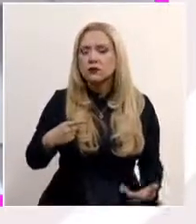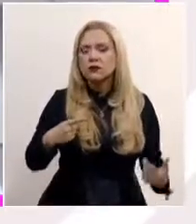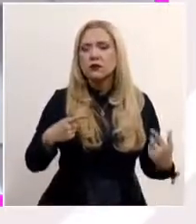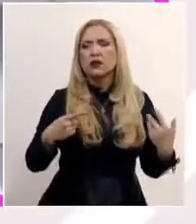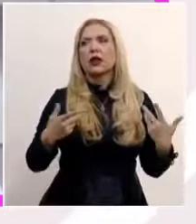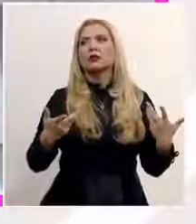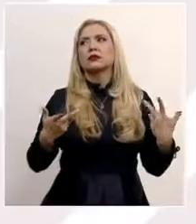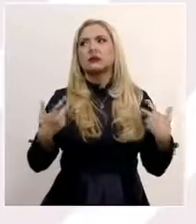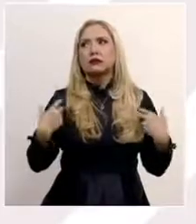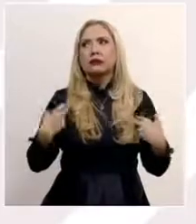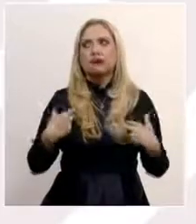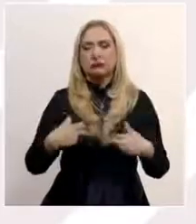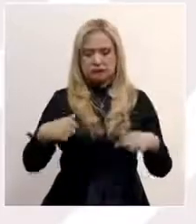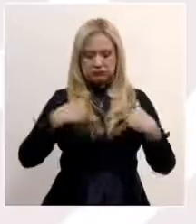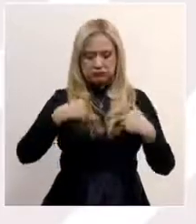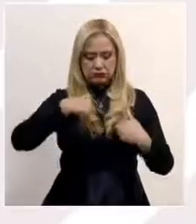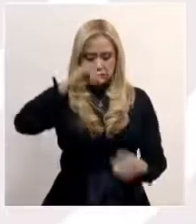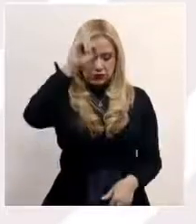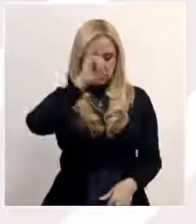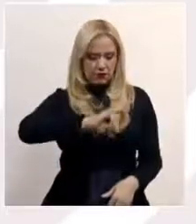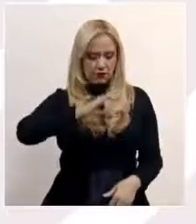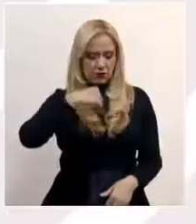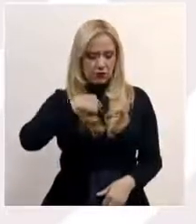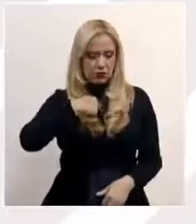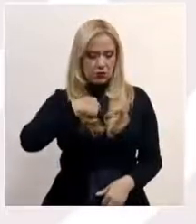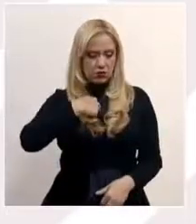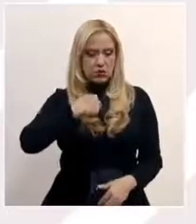como patrón todas